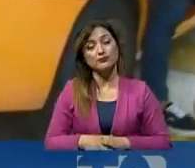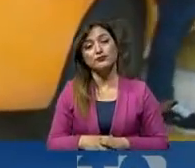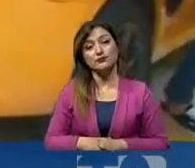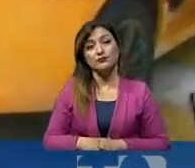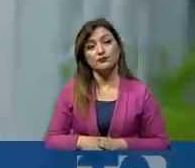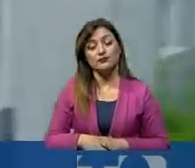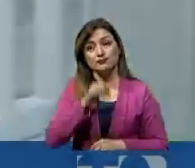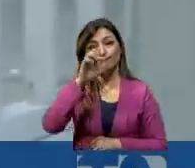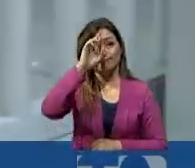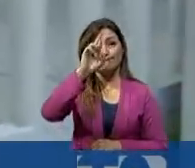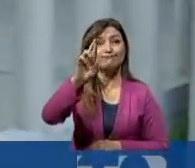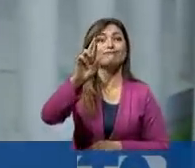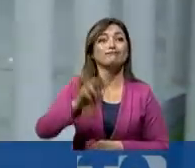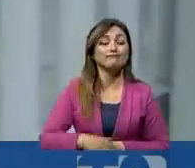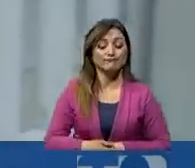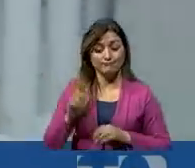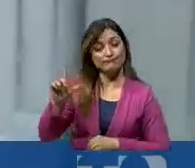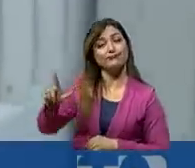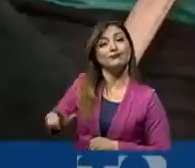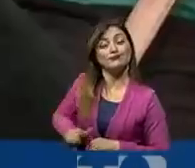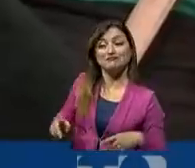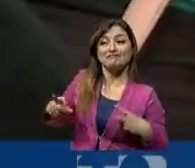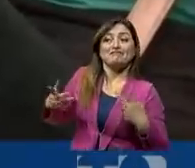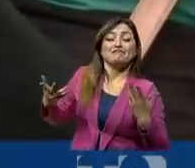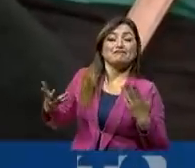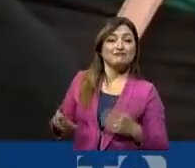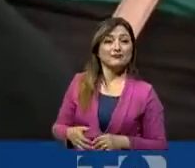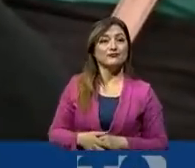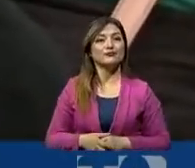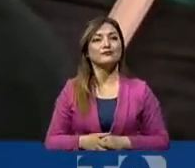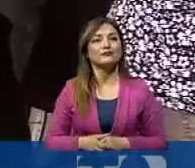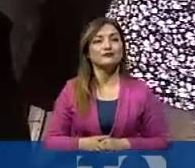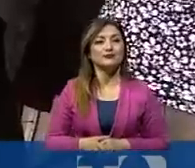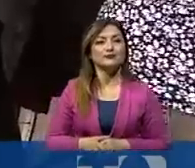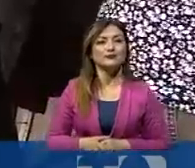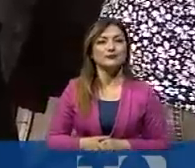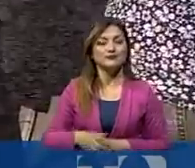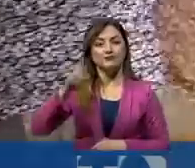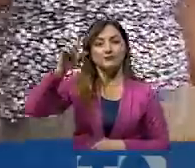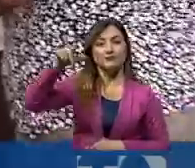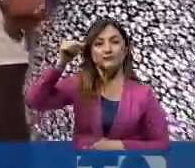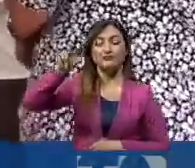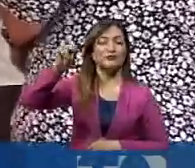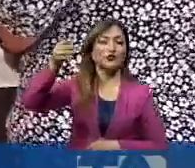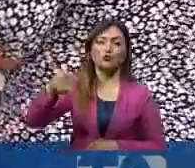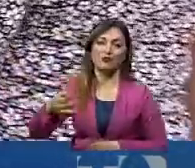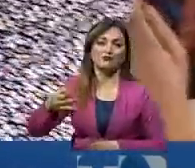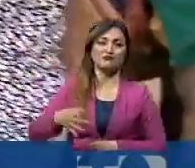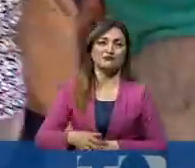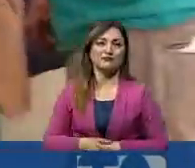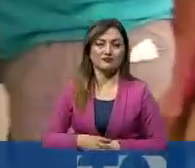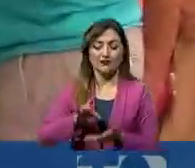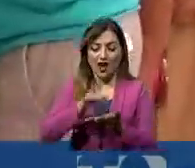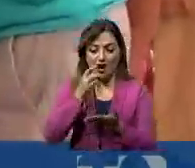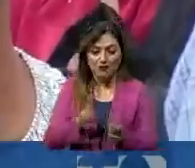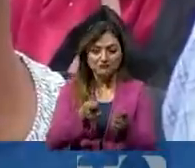Sienten irrespeto, y más que a la salud, a la vida, ante un Estado, detallan, que les incumple, no solo al no abastecerlos